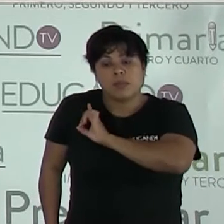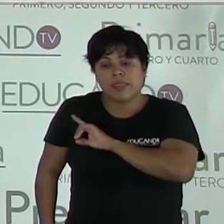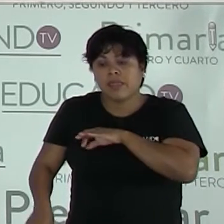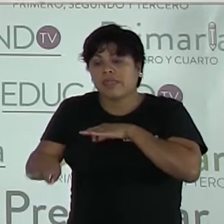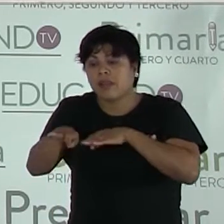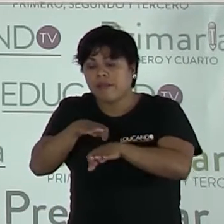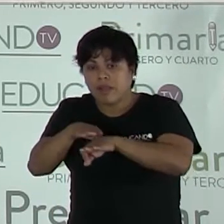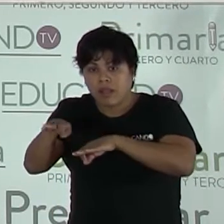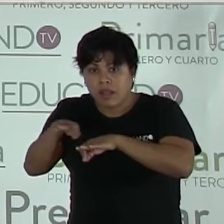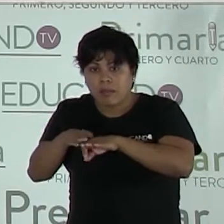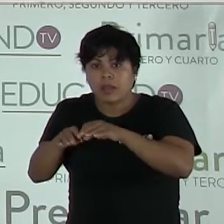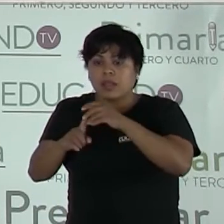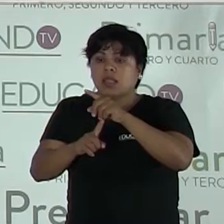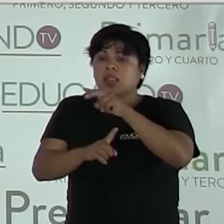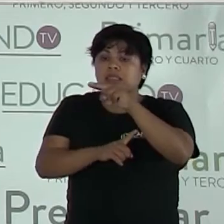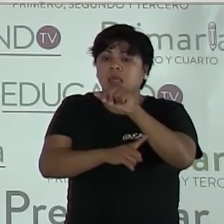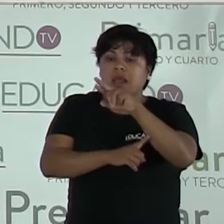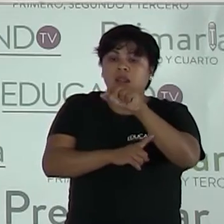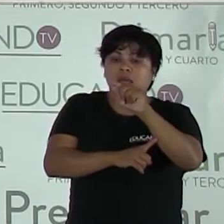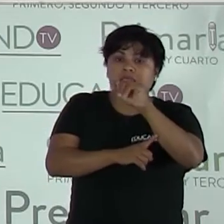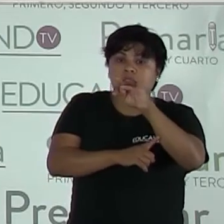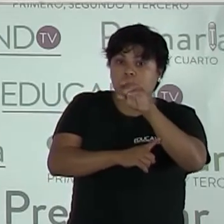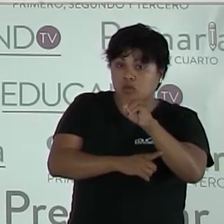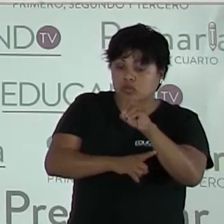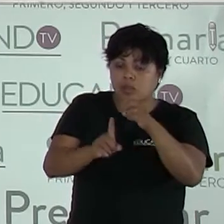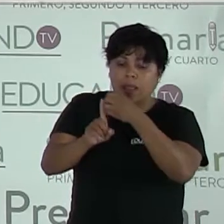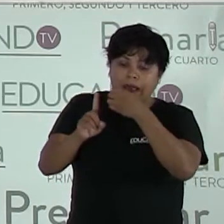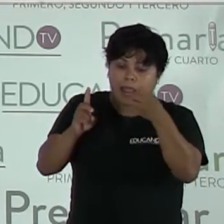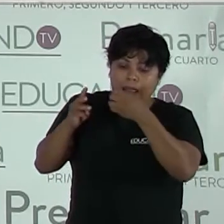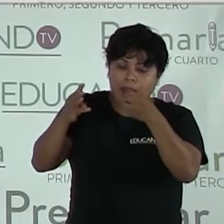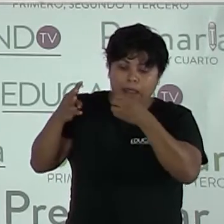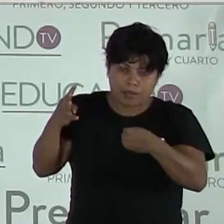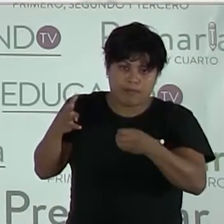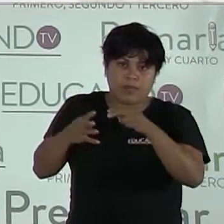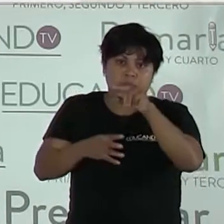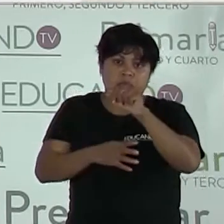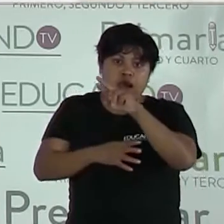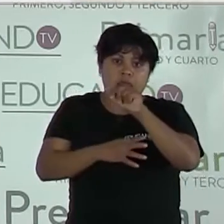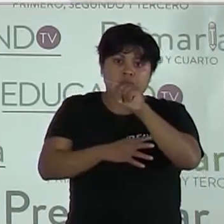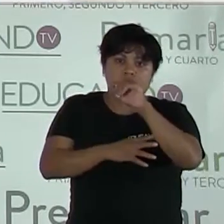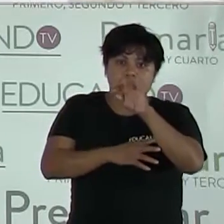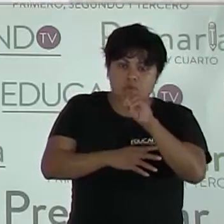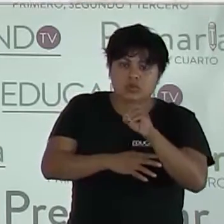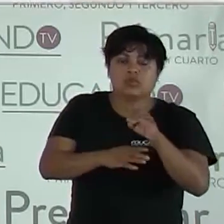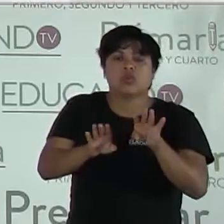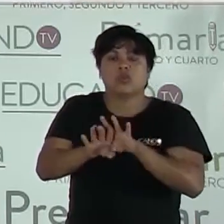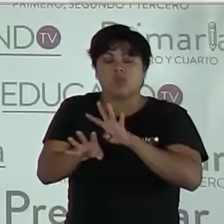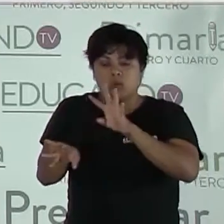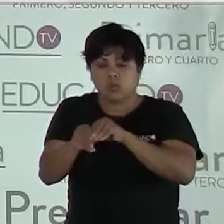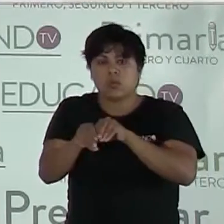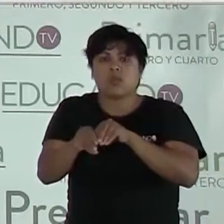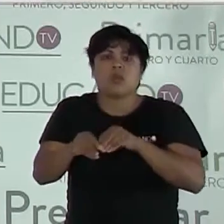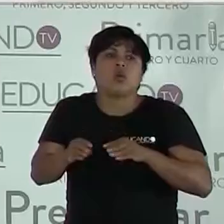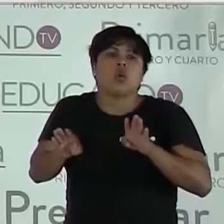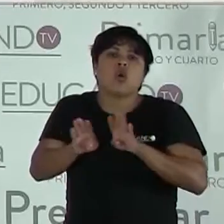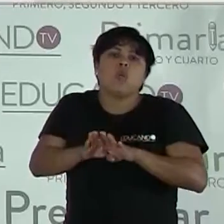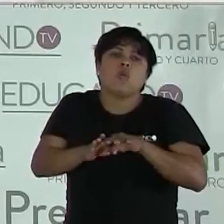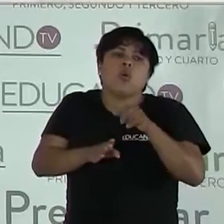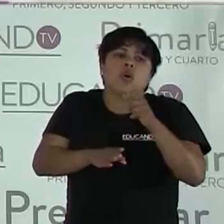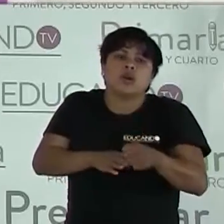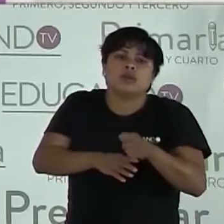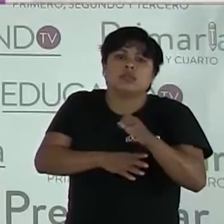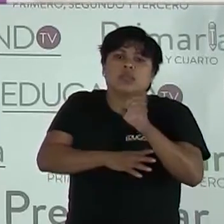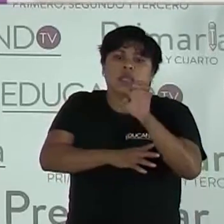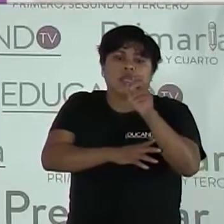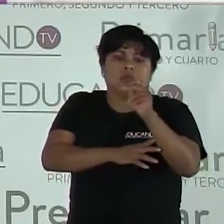solamente trabajaban hechos narrativos. Bien, narrativos tanto argumentativos como de